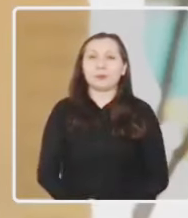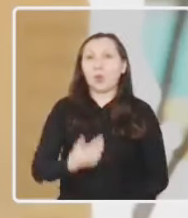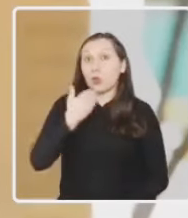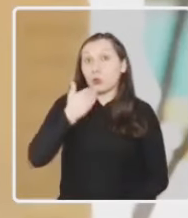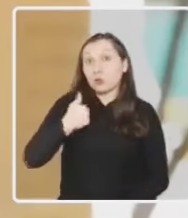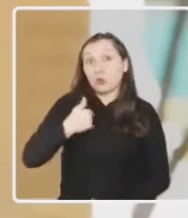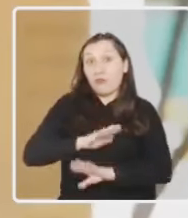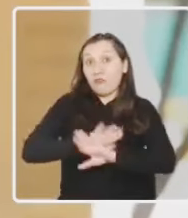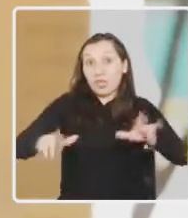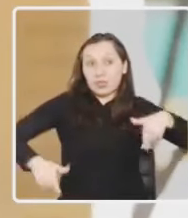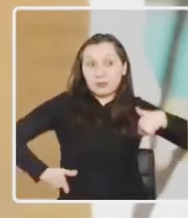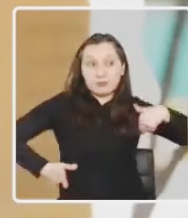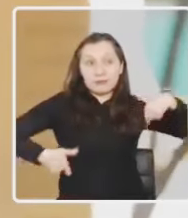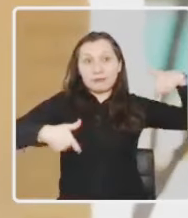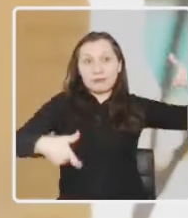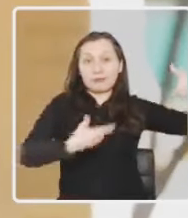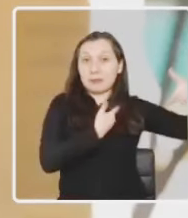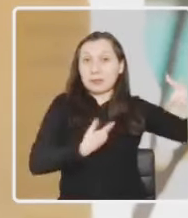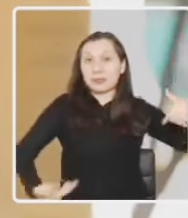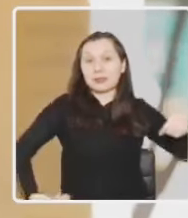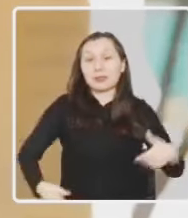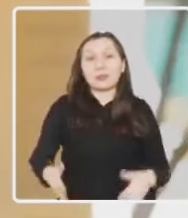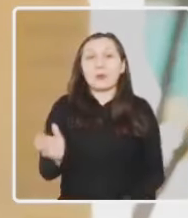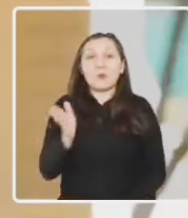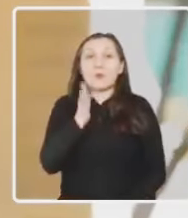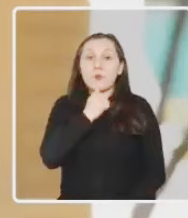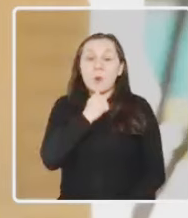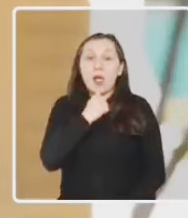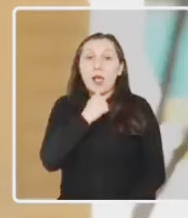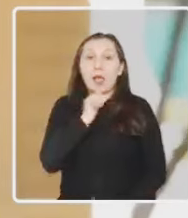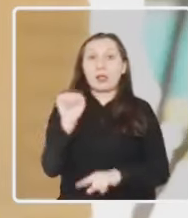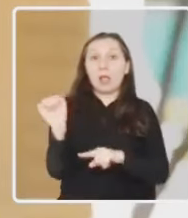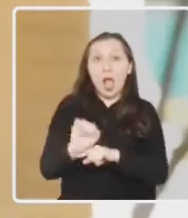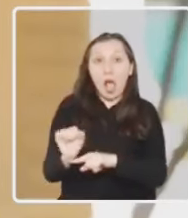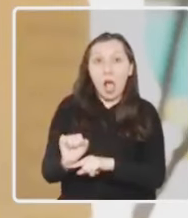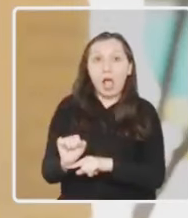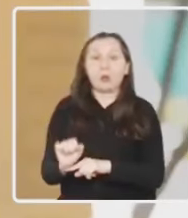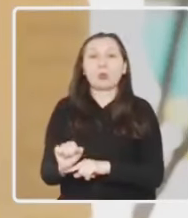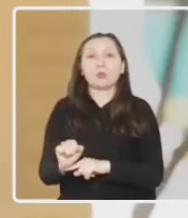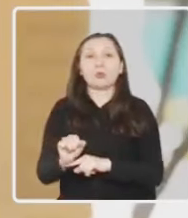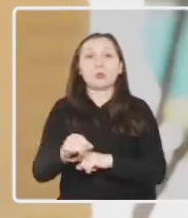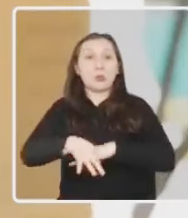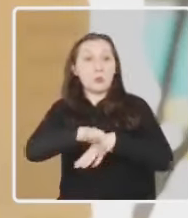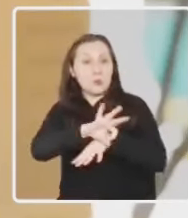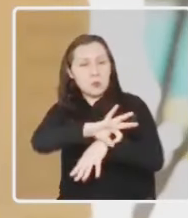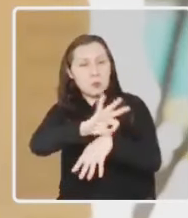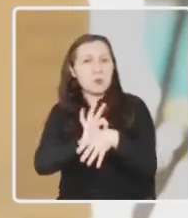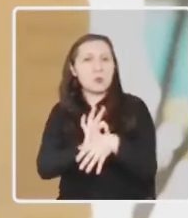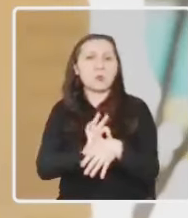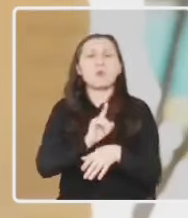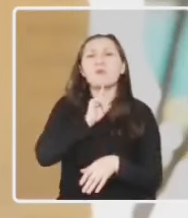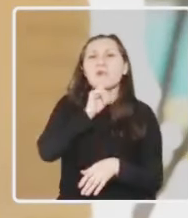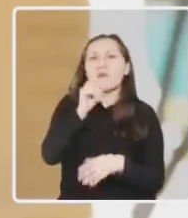Cuando yo me vaya de la presidencia, no voy a tener ni autos, ni joyas,